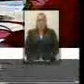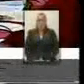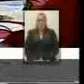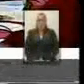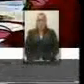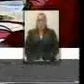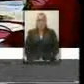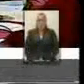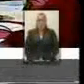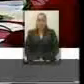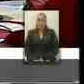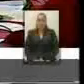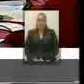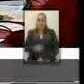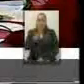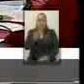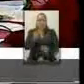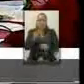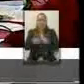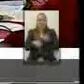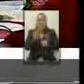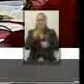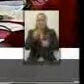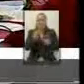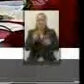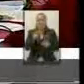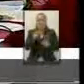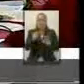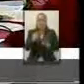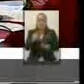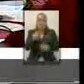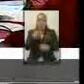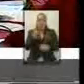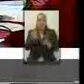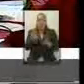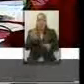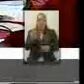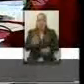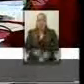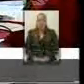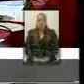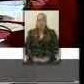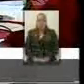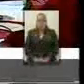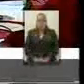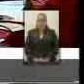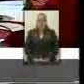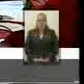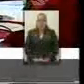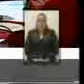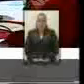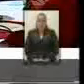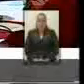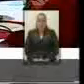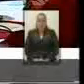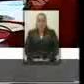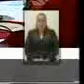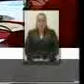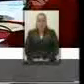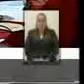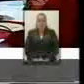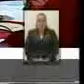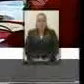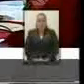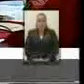el 2009 vende el azúcar en 57 cuando el 2005 estaba en 65 y el azúcar seguía subiendo, presidente. Pero